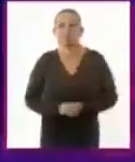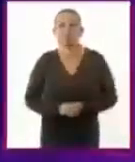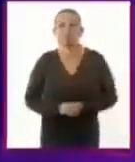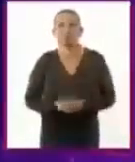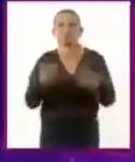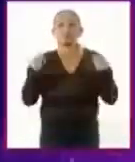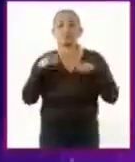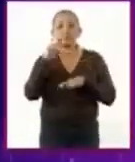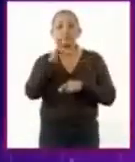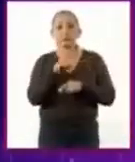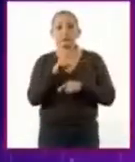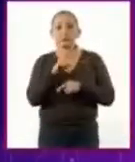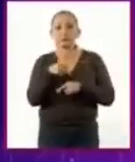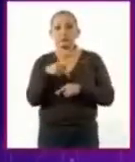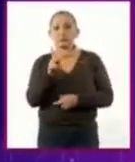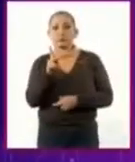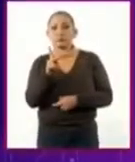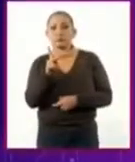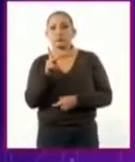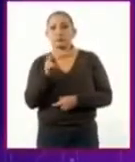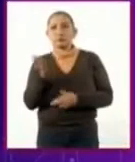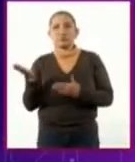Maestra, pero